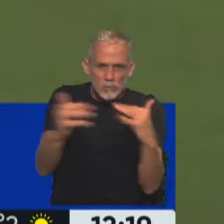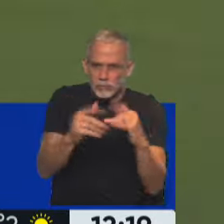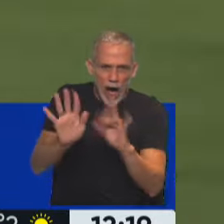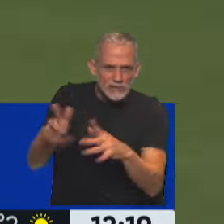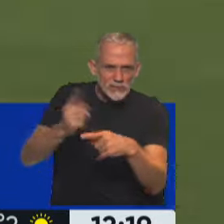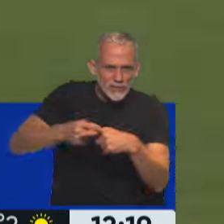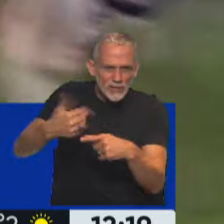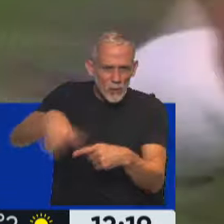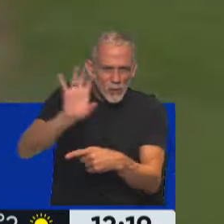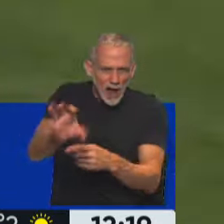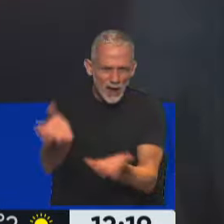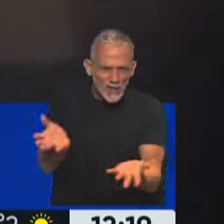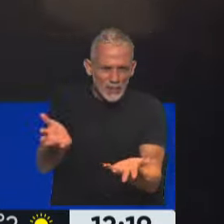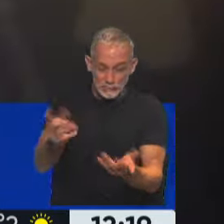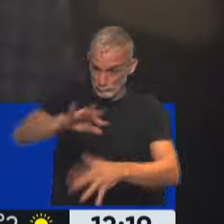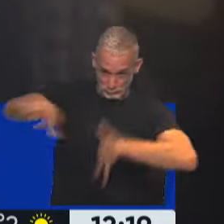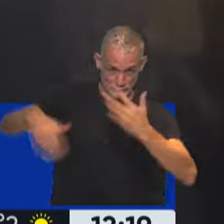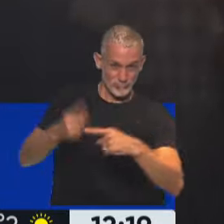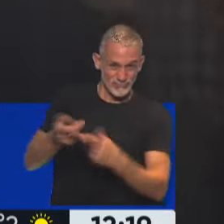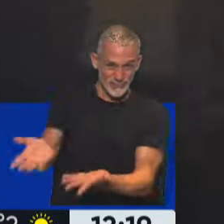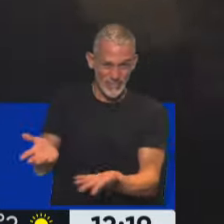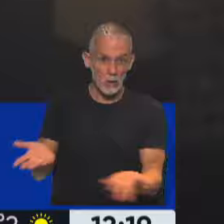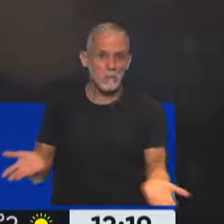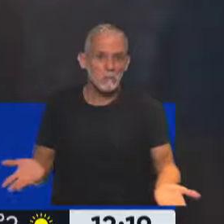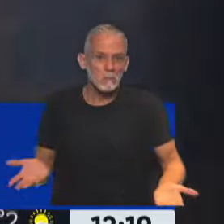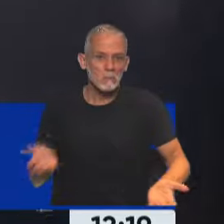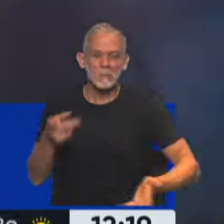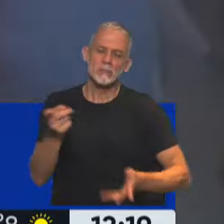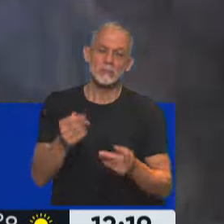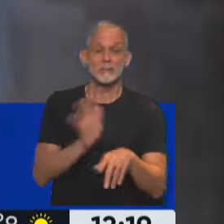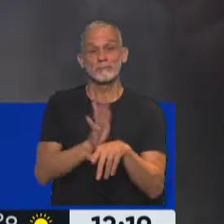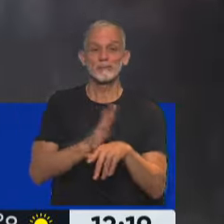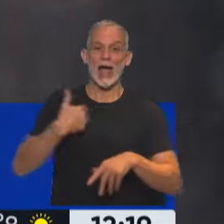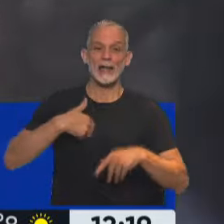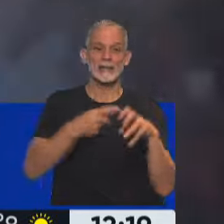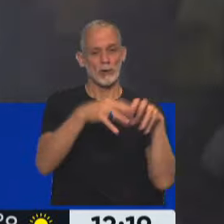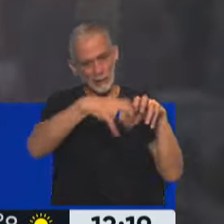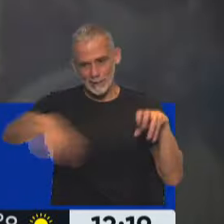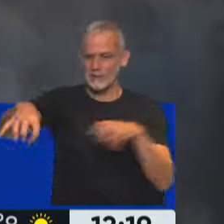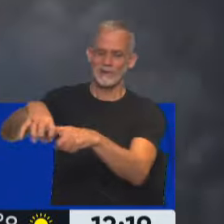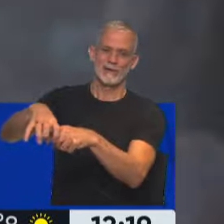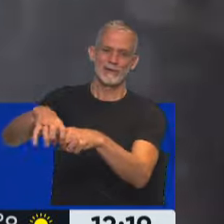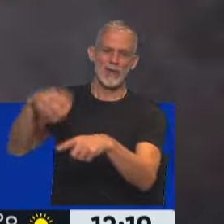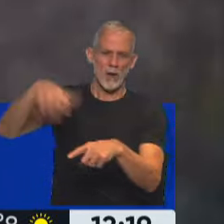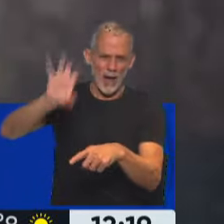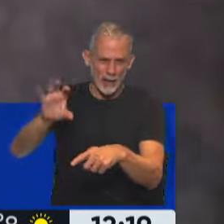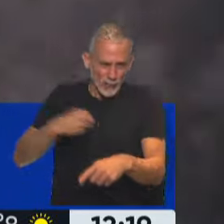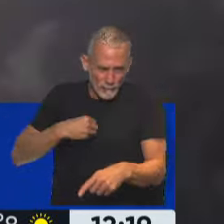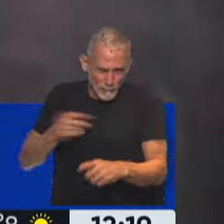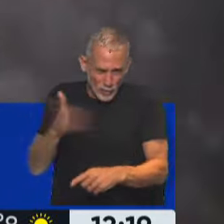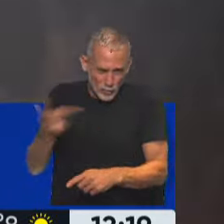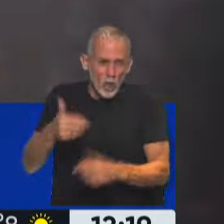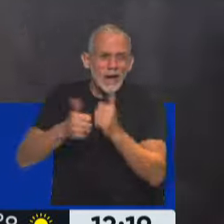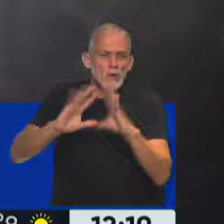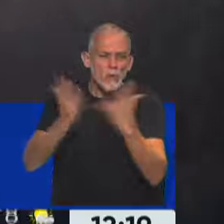el festejo alocado de, a ver, sería una sucursal argentina. Son todos hinchas argentinos desde el